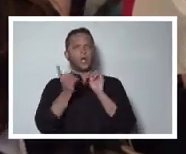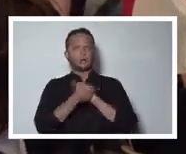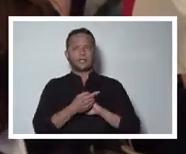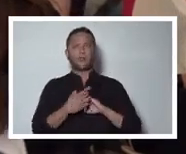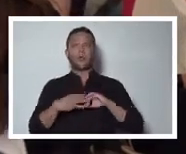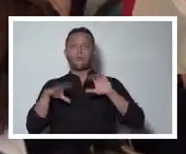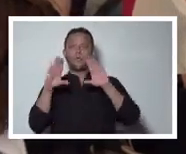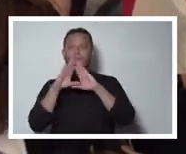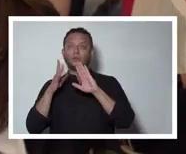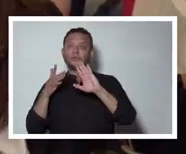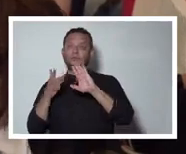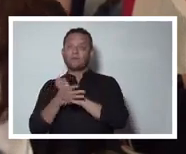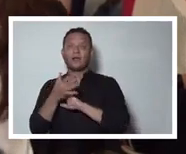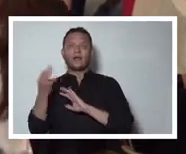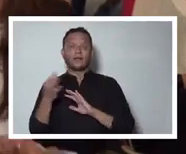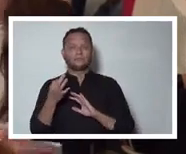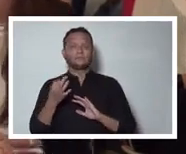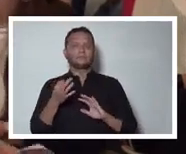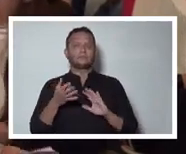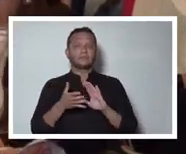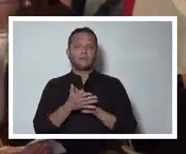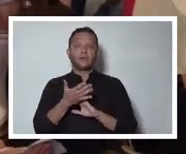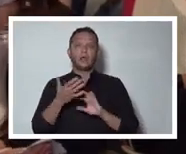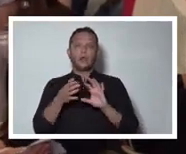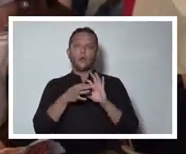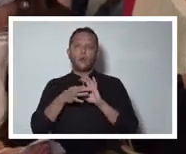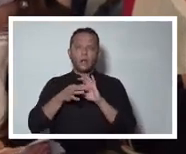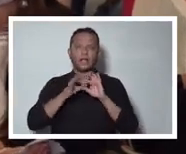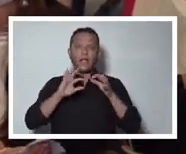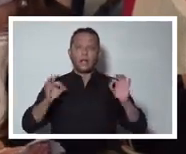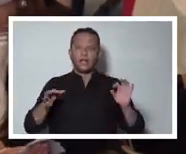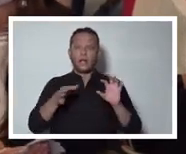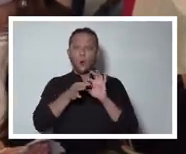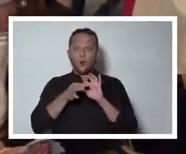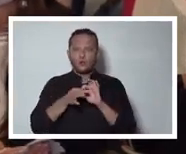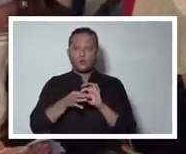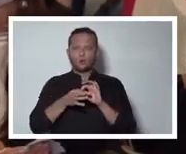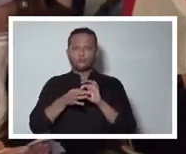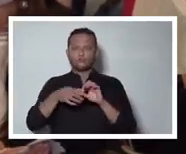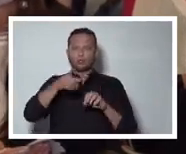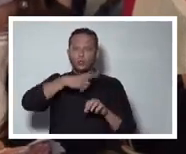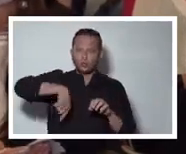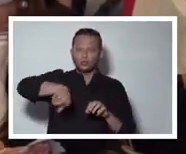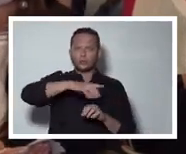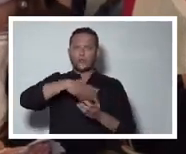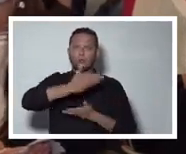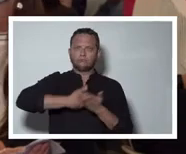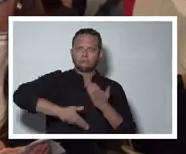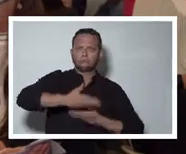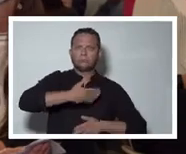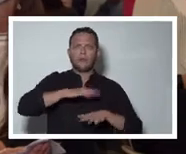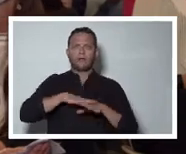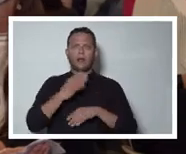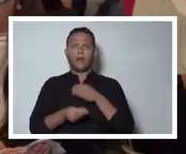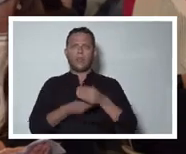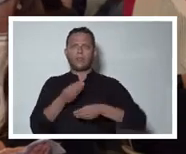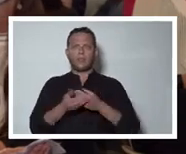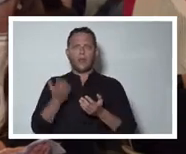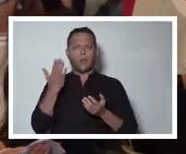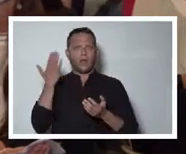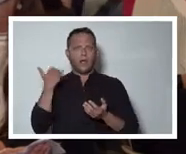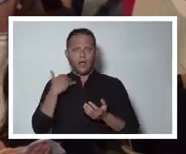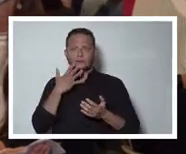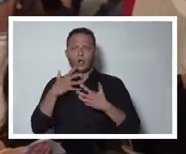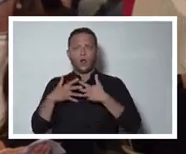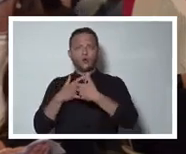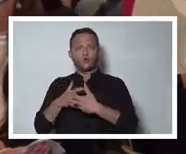feminismo si algo es es pues una cadena de relevos entre nosotras mismas para hacer lo que estábamos diciendo